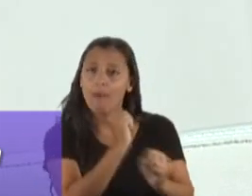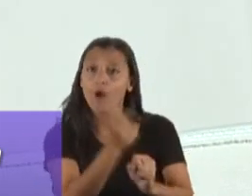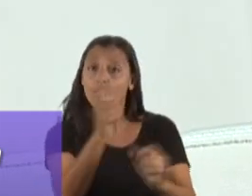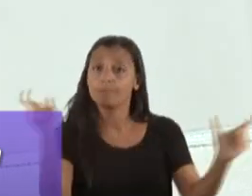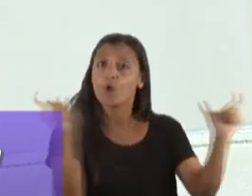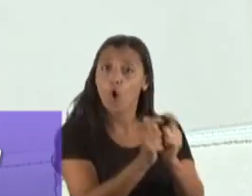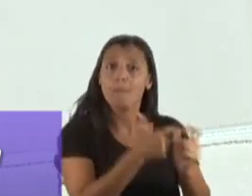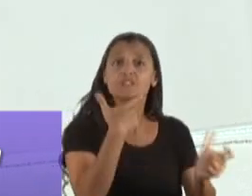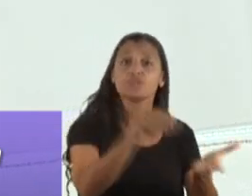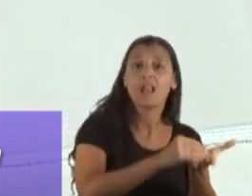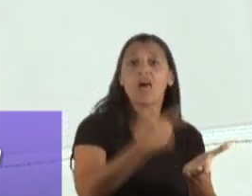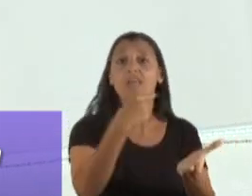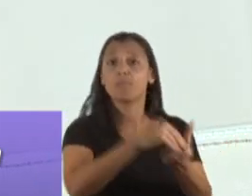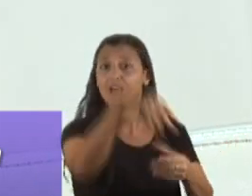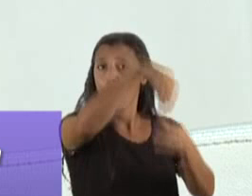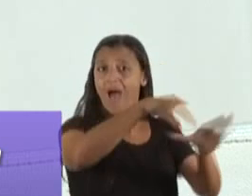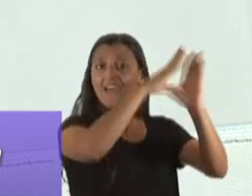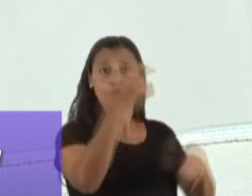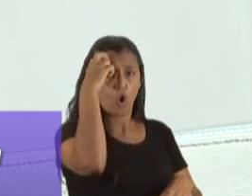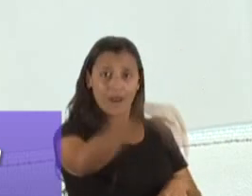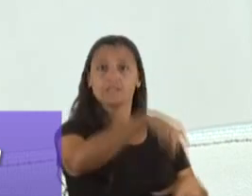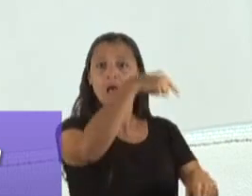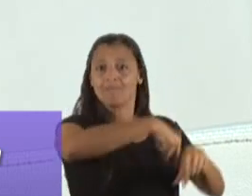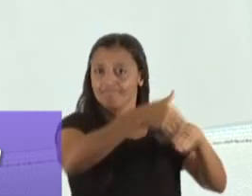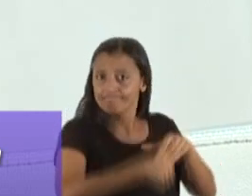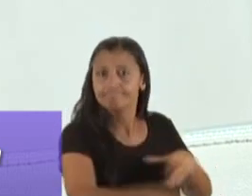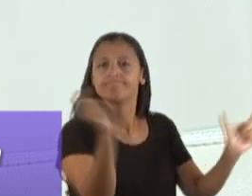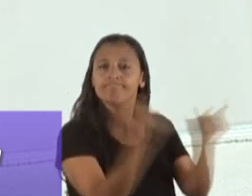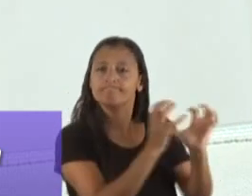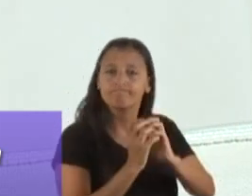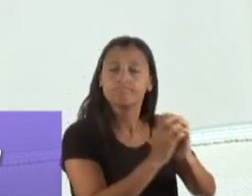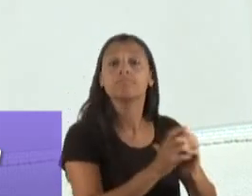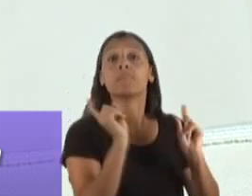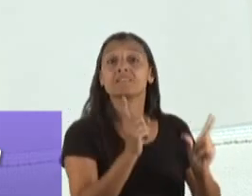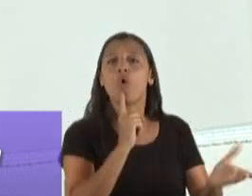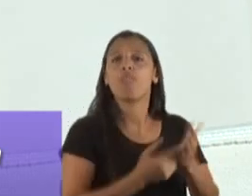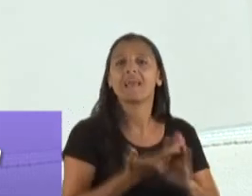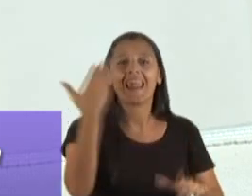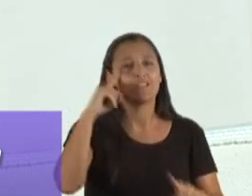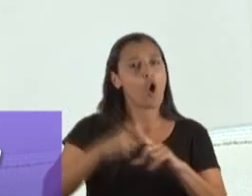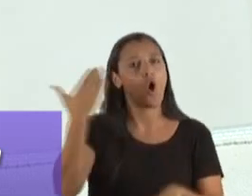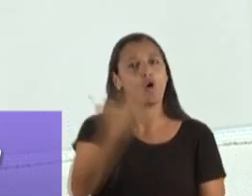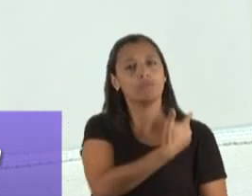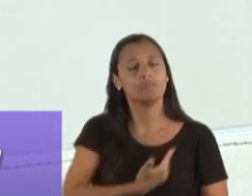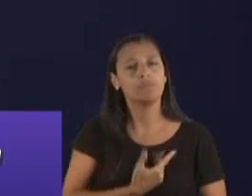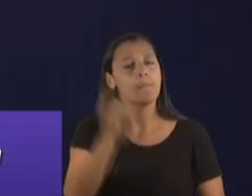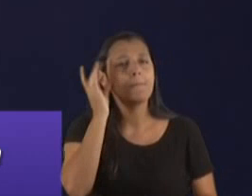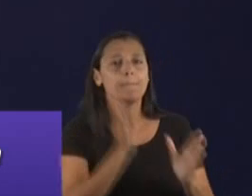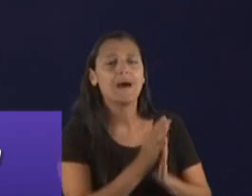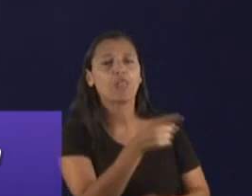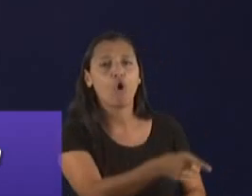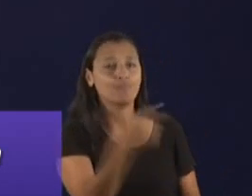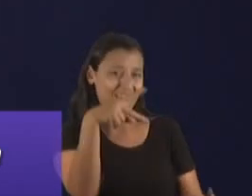comisión bicameral en el Congreso para tratar decretos de la anterior administración. Perdón,